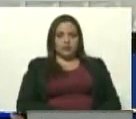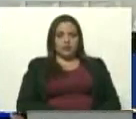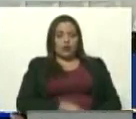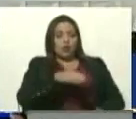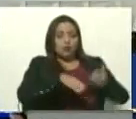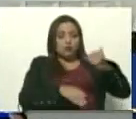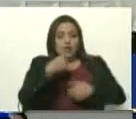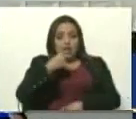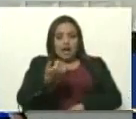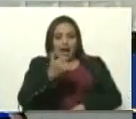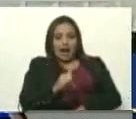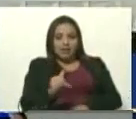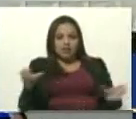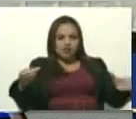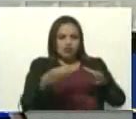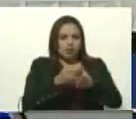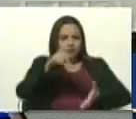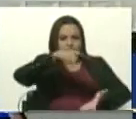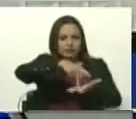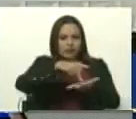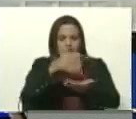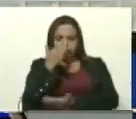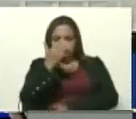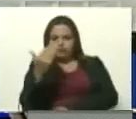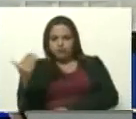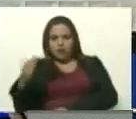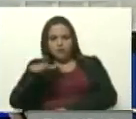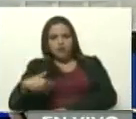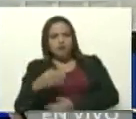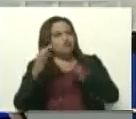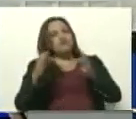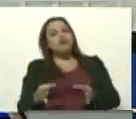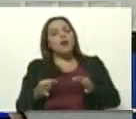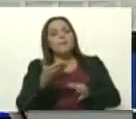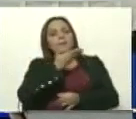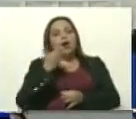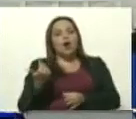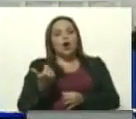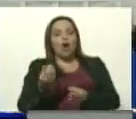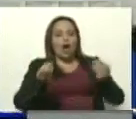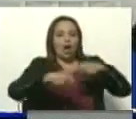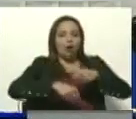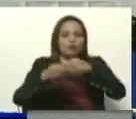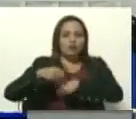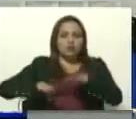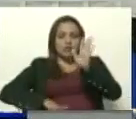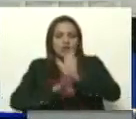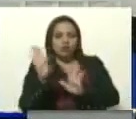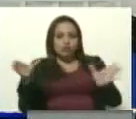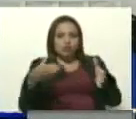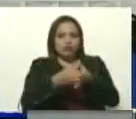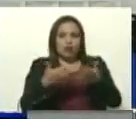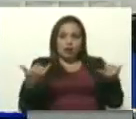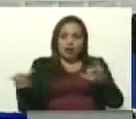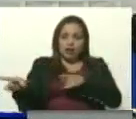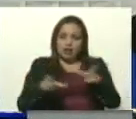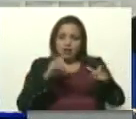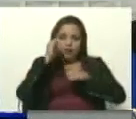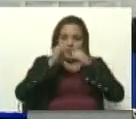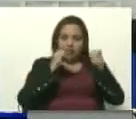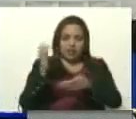de carácter presencial para garantizar los mejores resultados en el desarrollo de esta reunión. ¿Estamos listos para colocar el